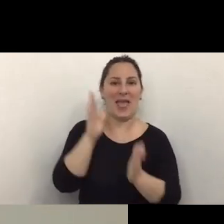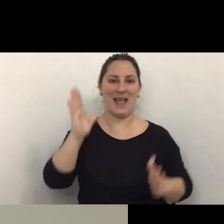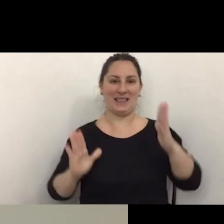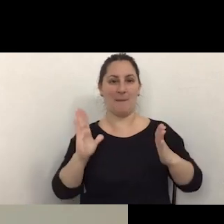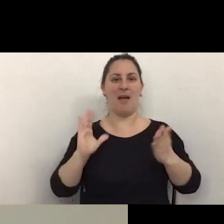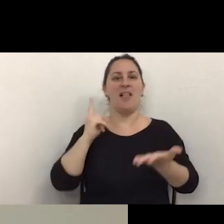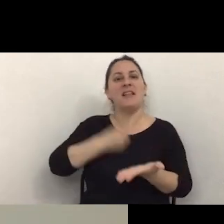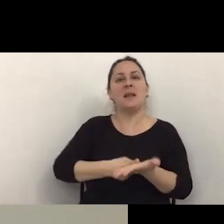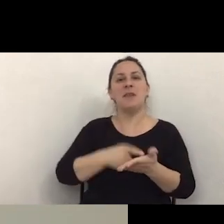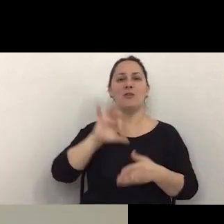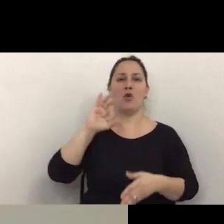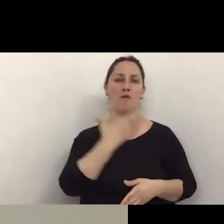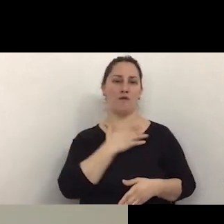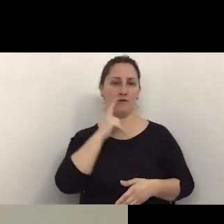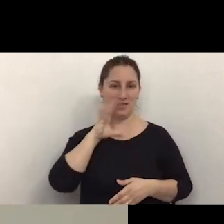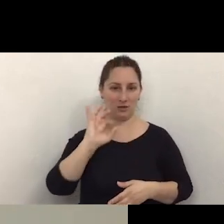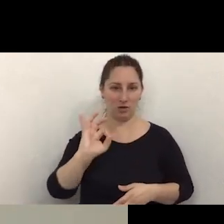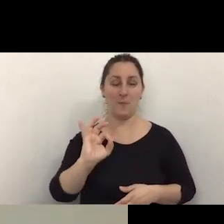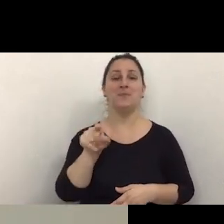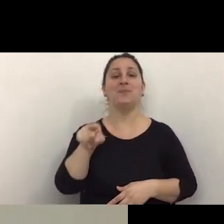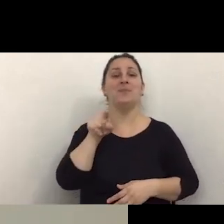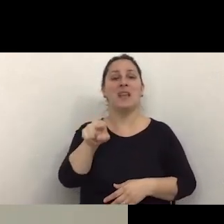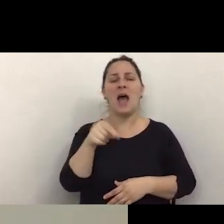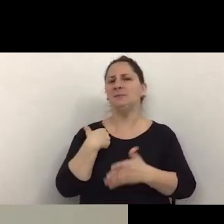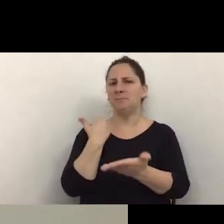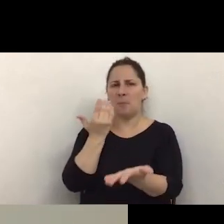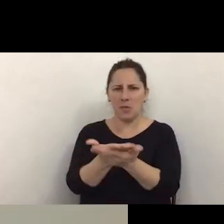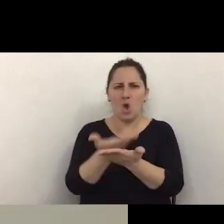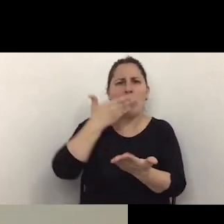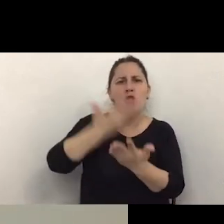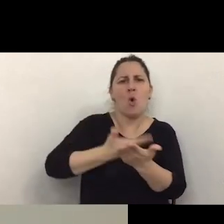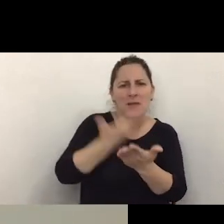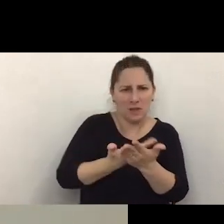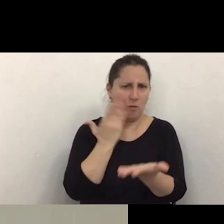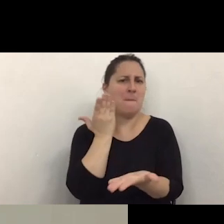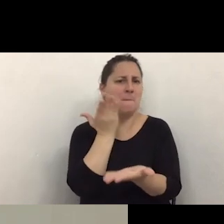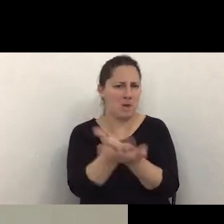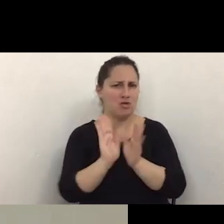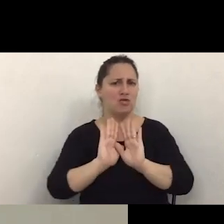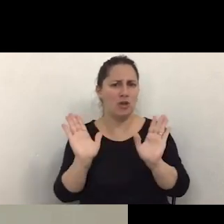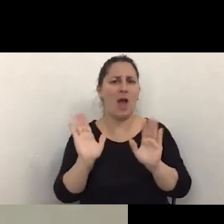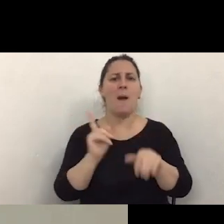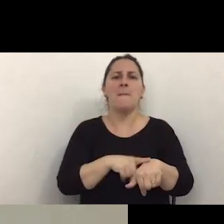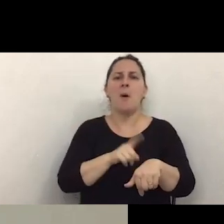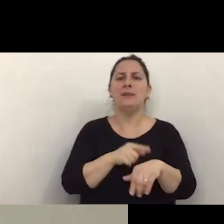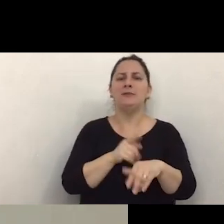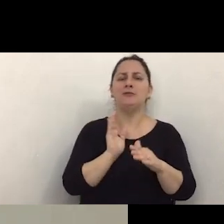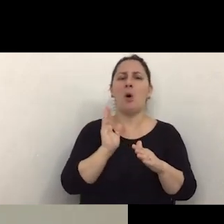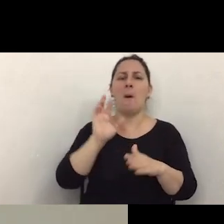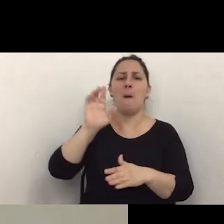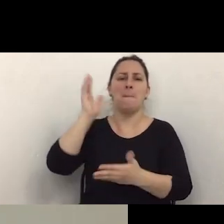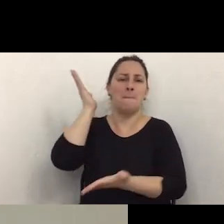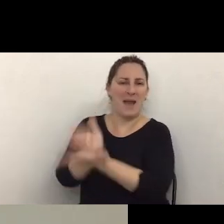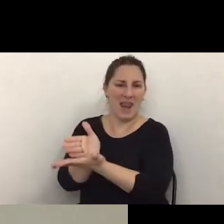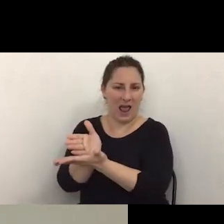determinación de oficio. Se te requirió documentación en la parte penal, en